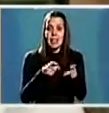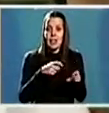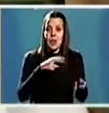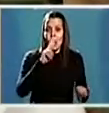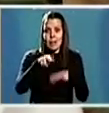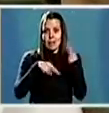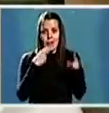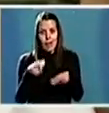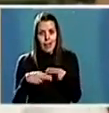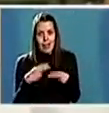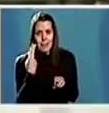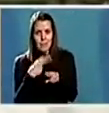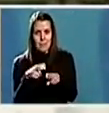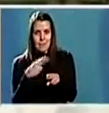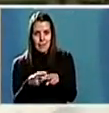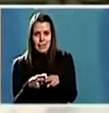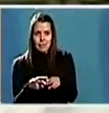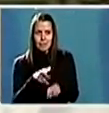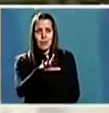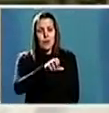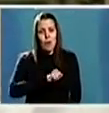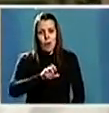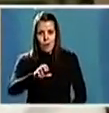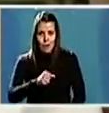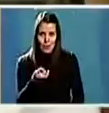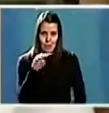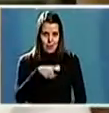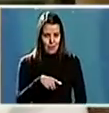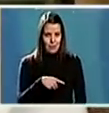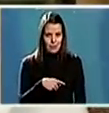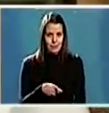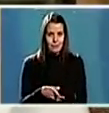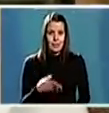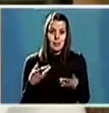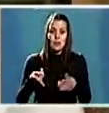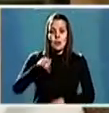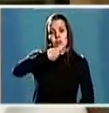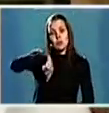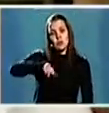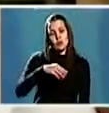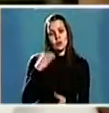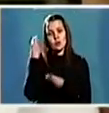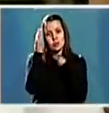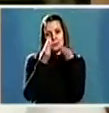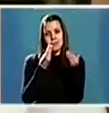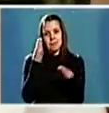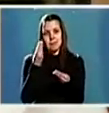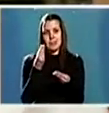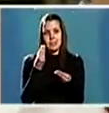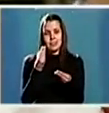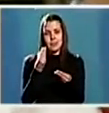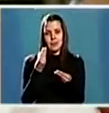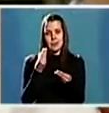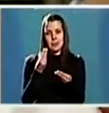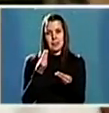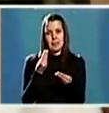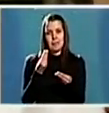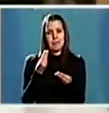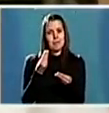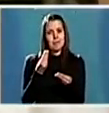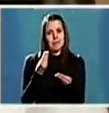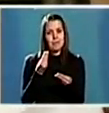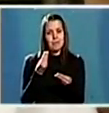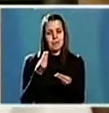hostelería que está aceptando moi ben o produto, valorando moi ben, e que entendemos que non nos vai ser difícil